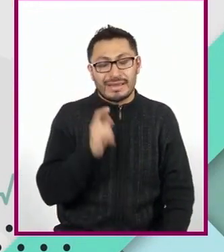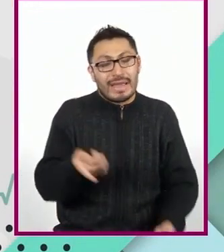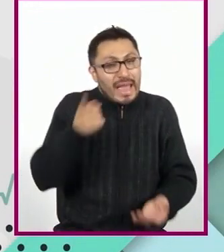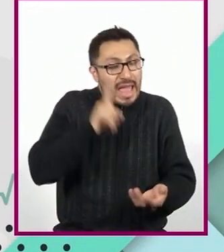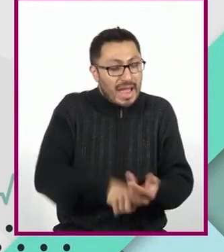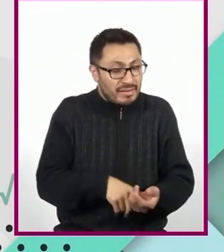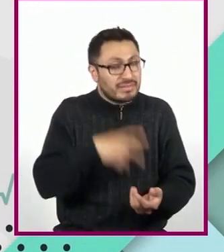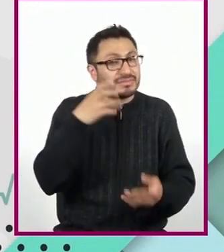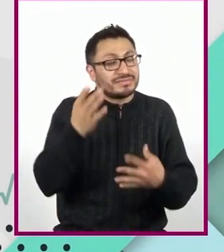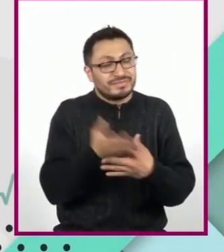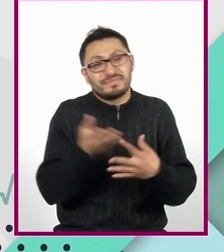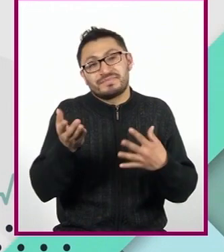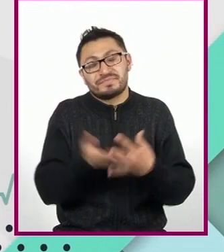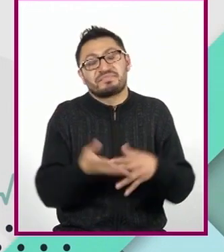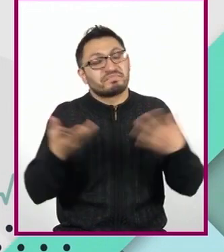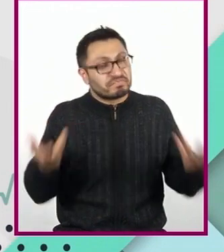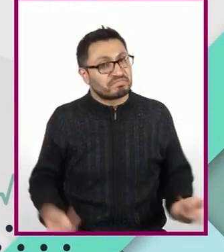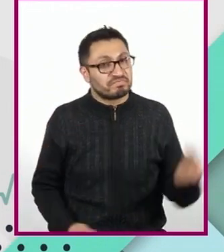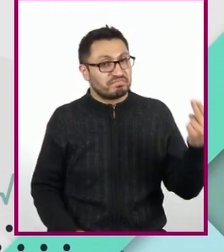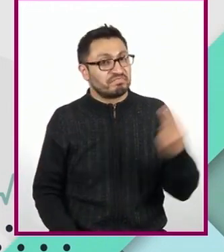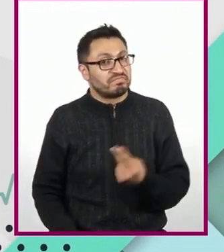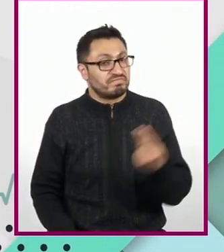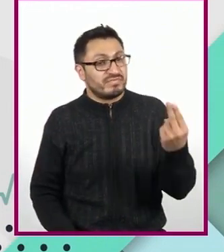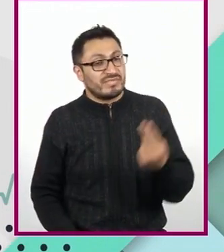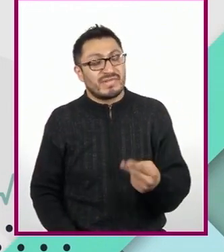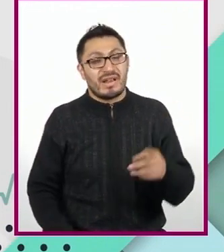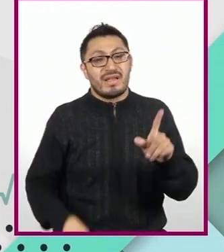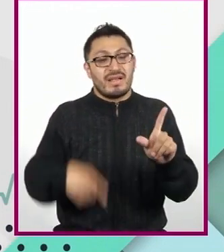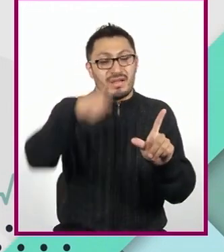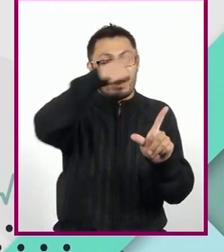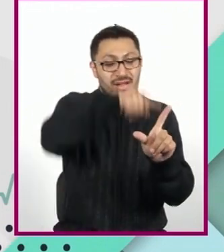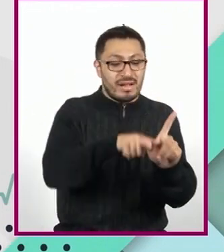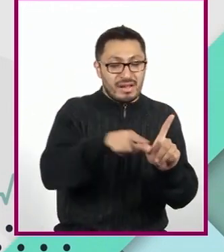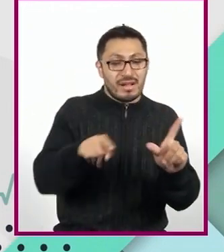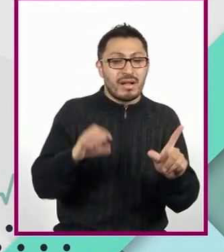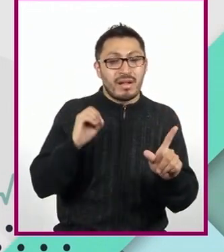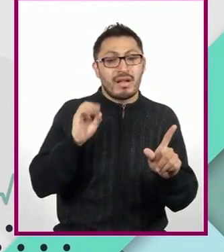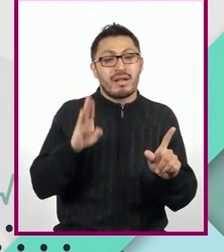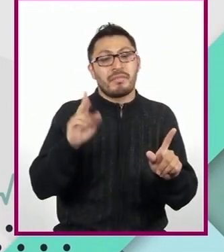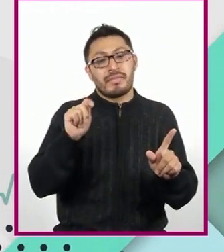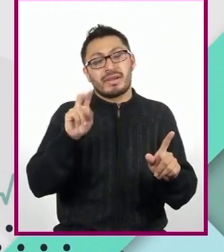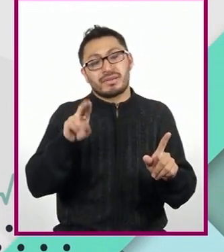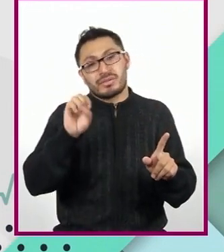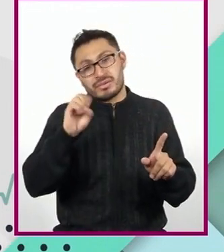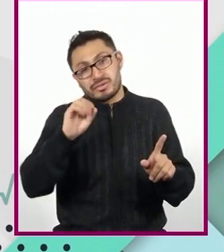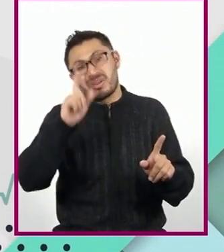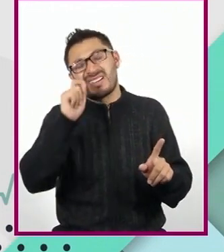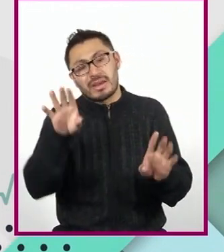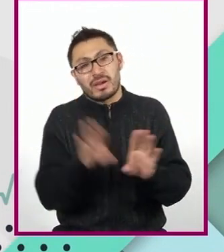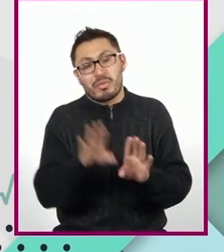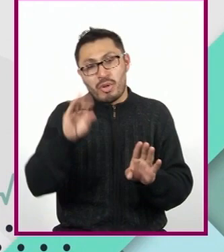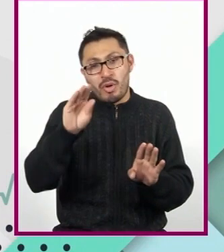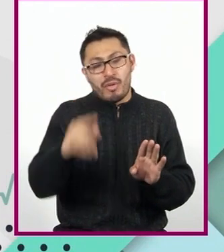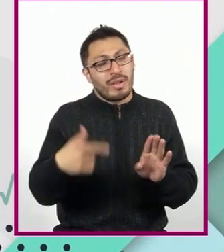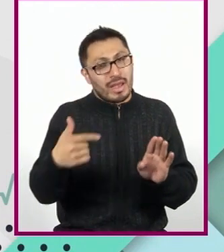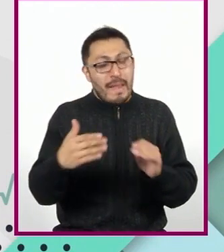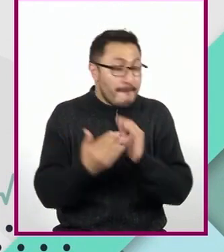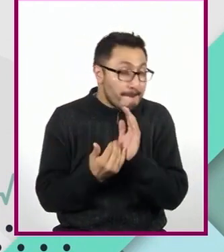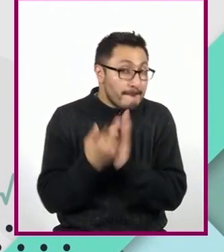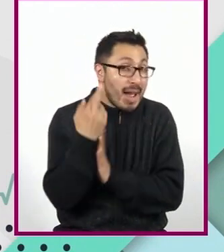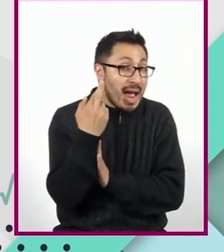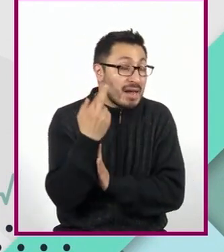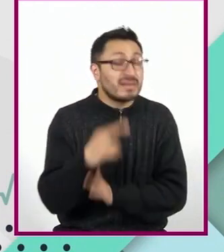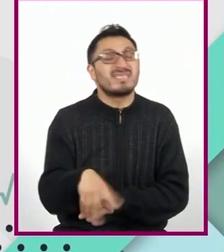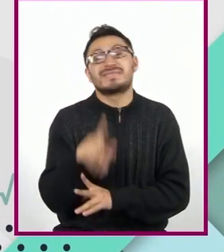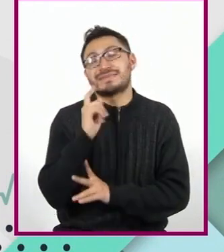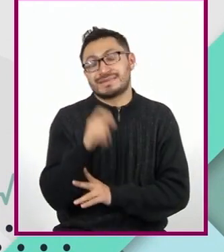en esta clasificación, es necesario que uno de sus ángulos sea obtuso, es decir, que sea mayor de 90 grados.